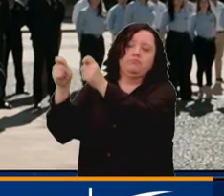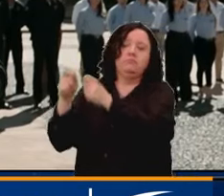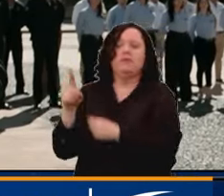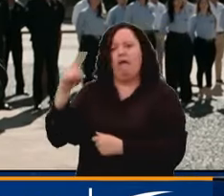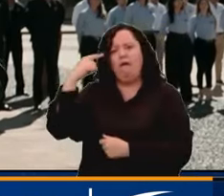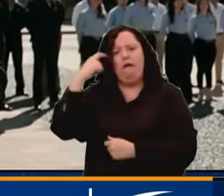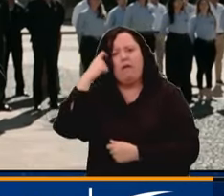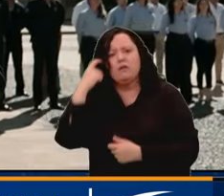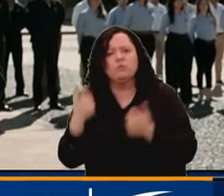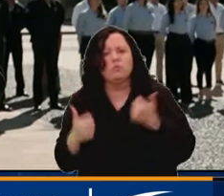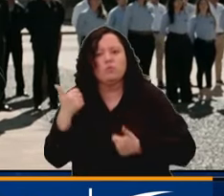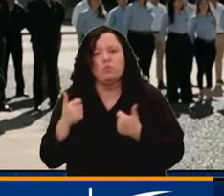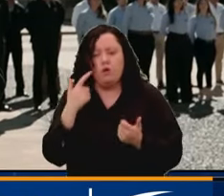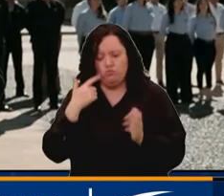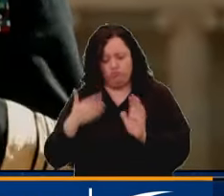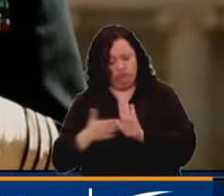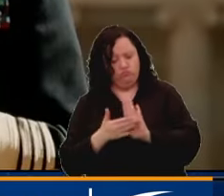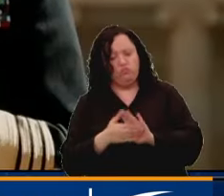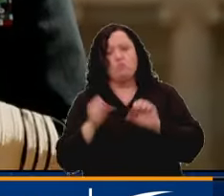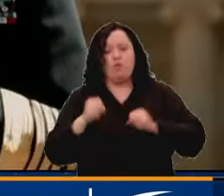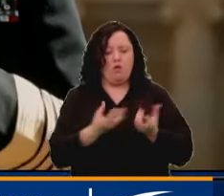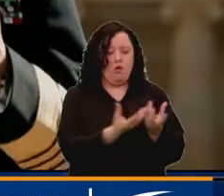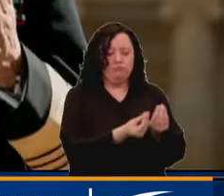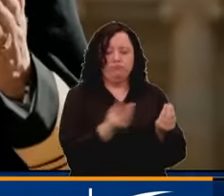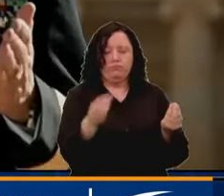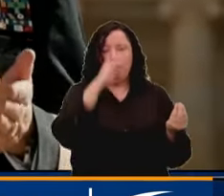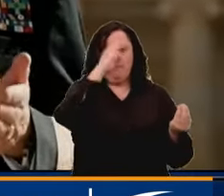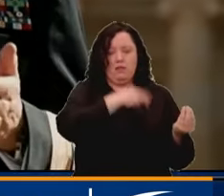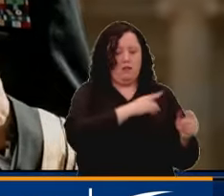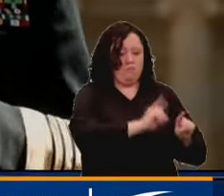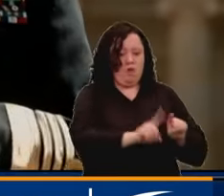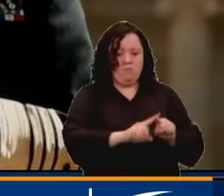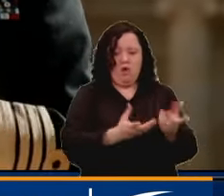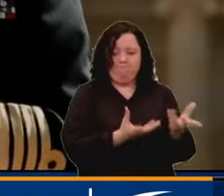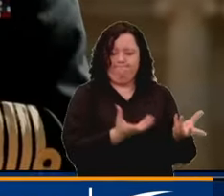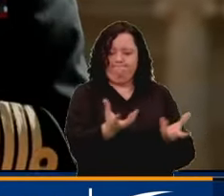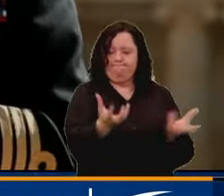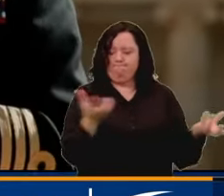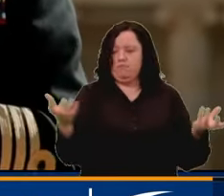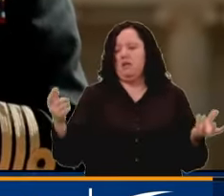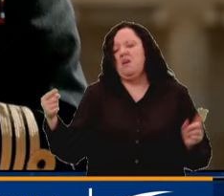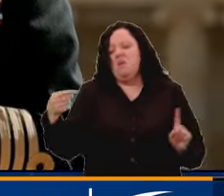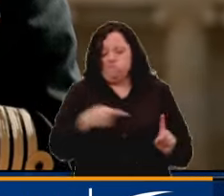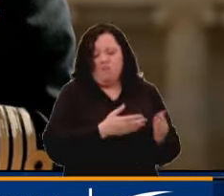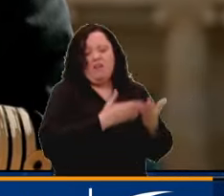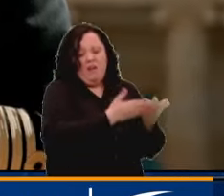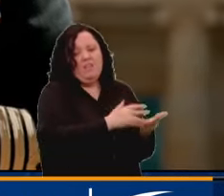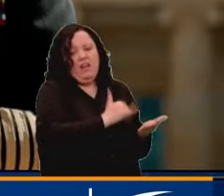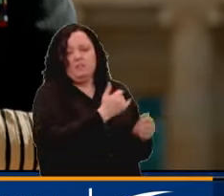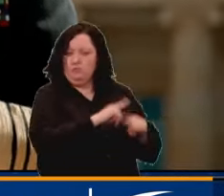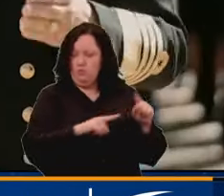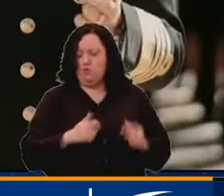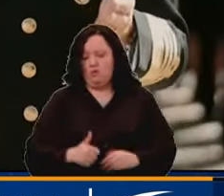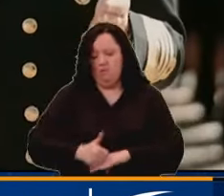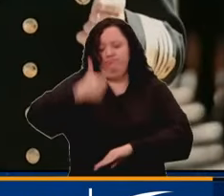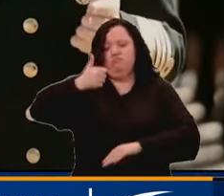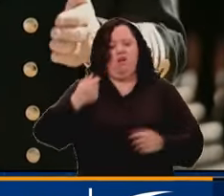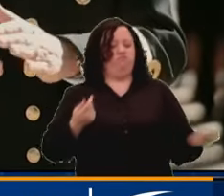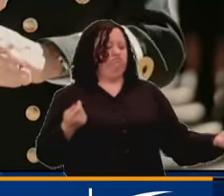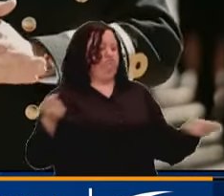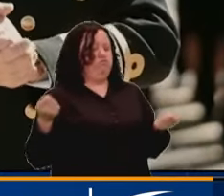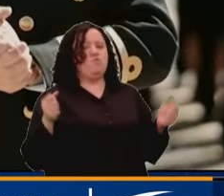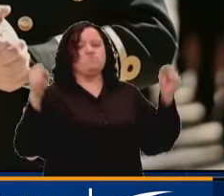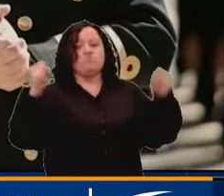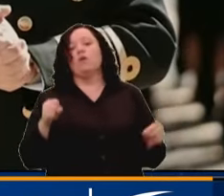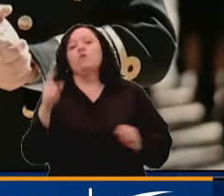en demostrar que puede comandar las diferentes fuerzas militares pese a tener un énfasis en lo naval, y para esto advierten que la clave está